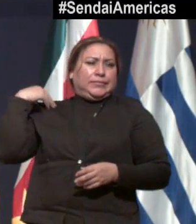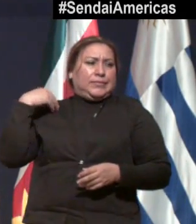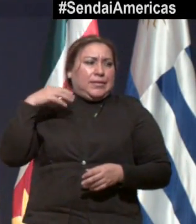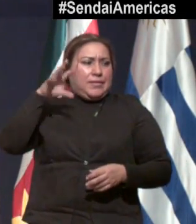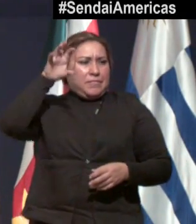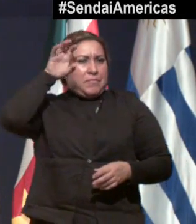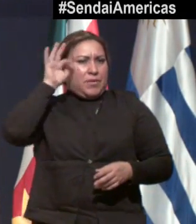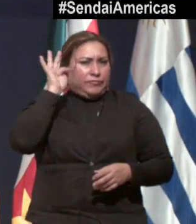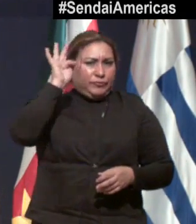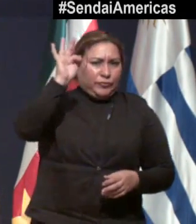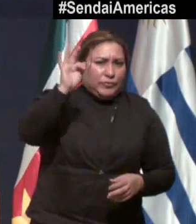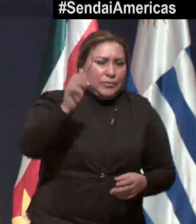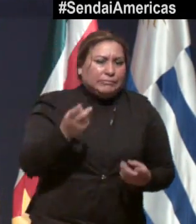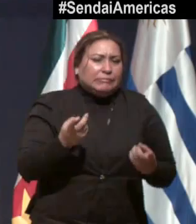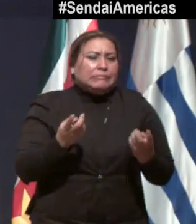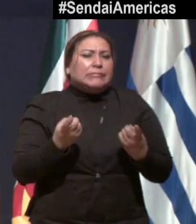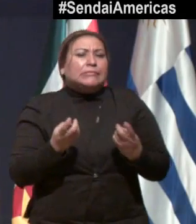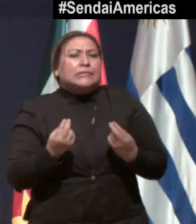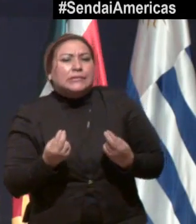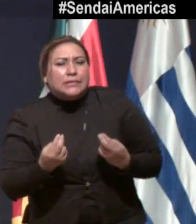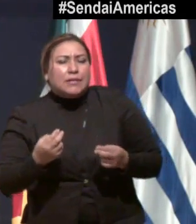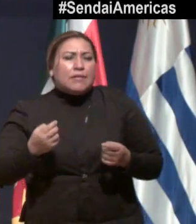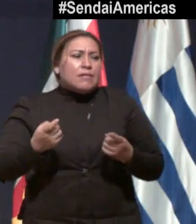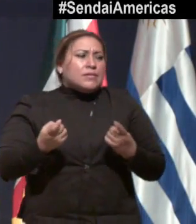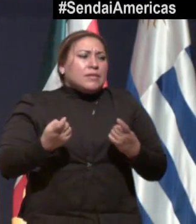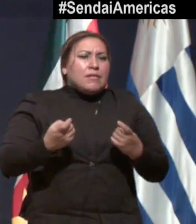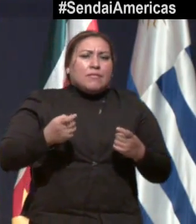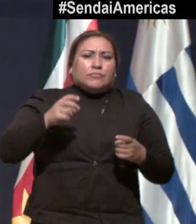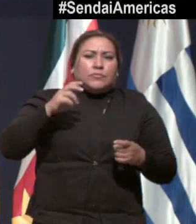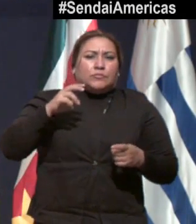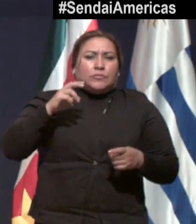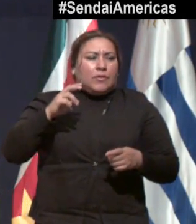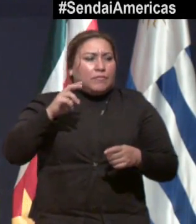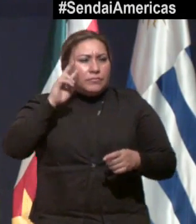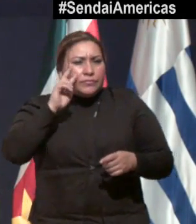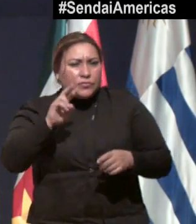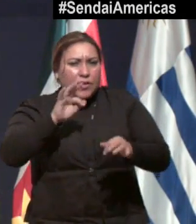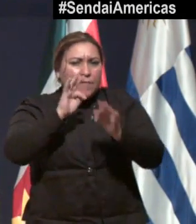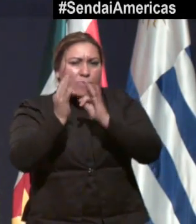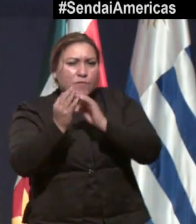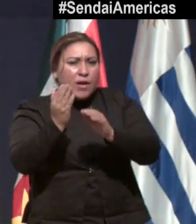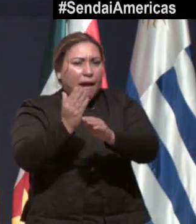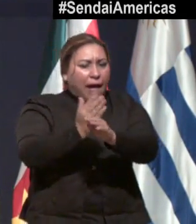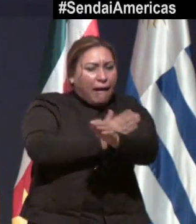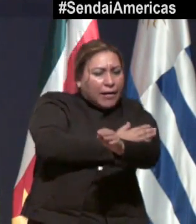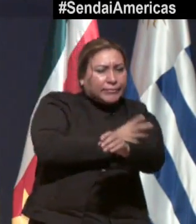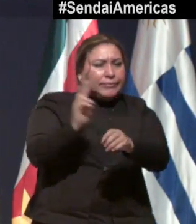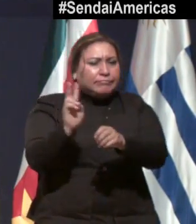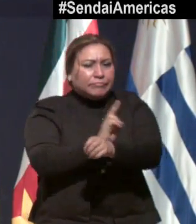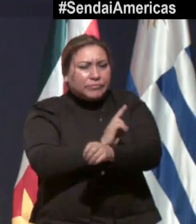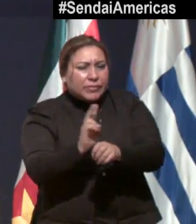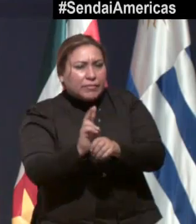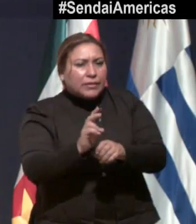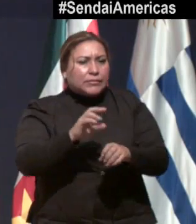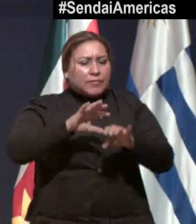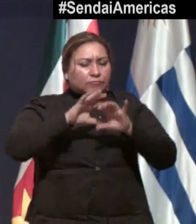Necesitamos actuar con una visión prospectiva, una visión preventiva. Necesitamos una acción global y